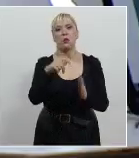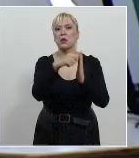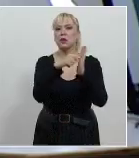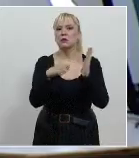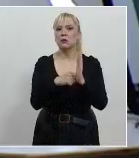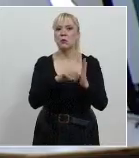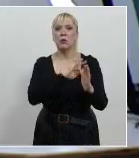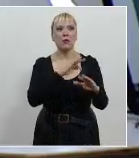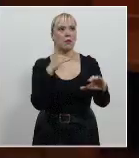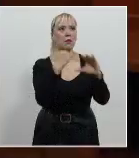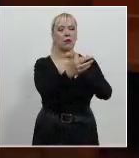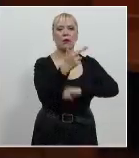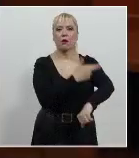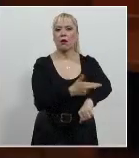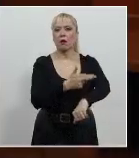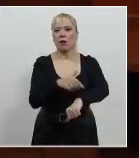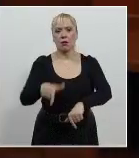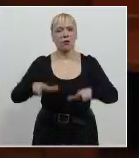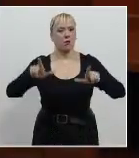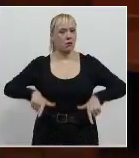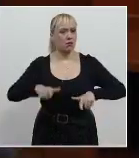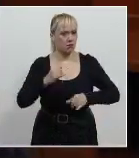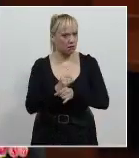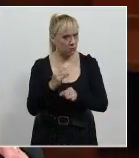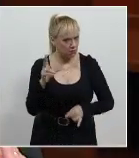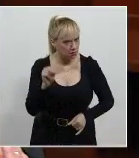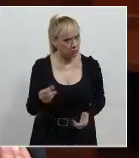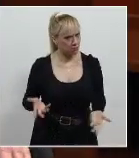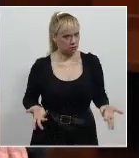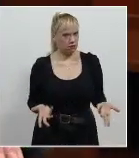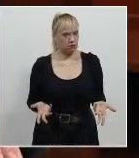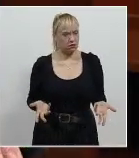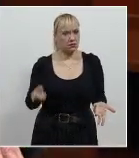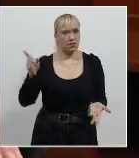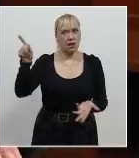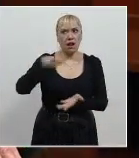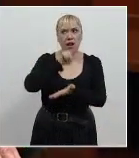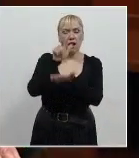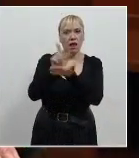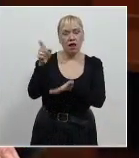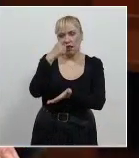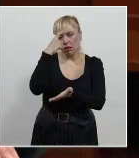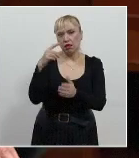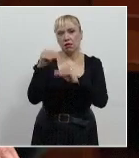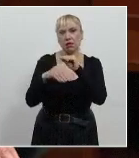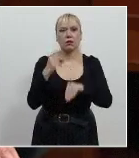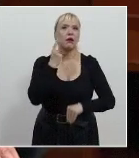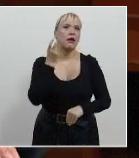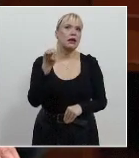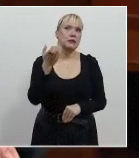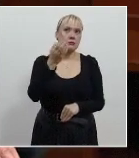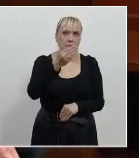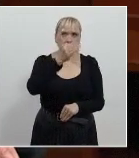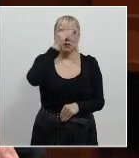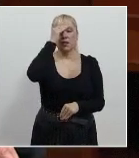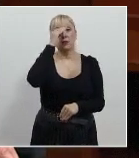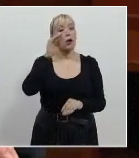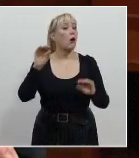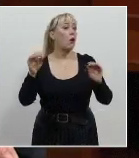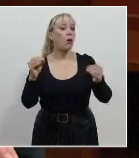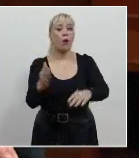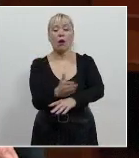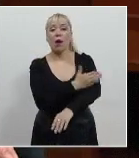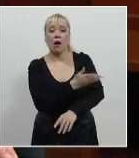medios electrónicos. Durante el proceso legislativo que da origen a este decreto impugnado, no se realizó ninguna consulta a